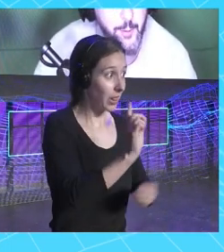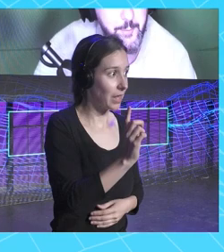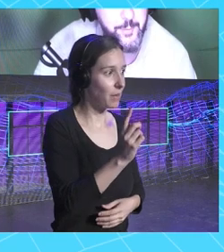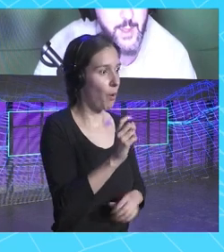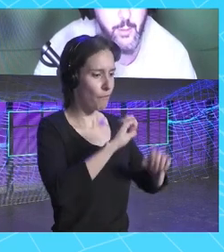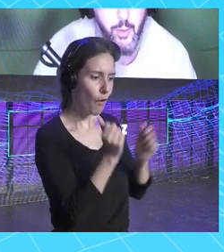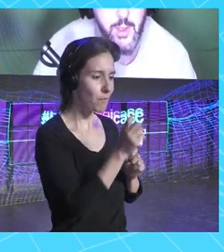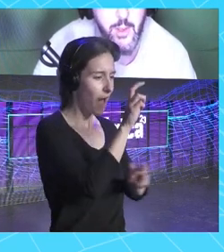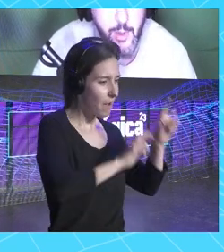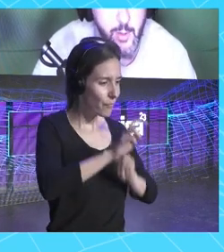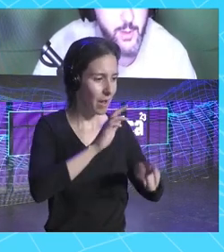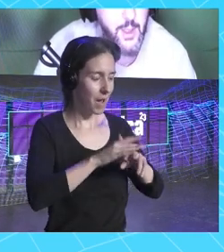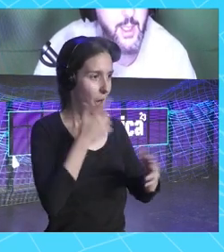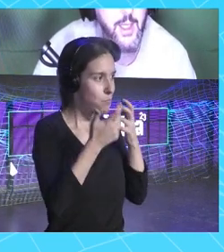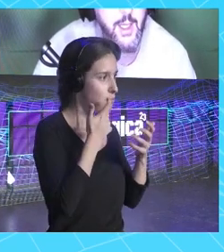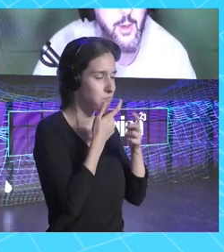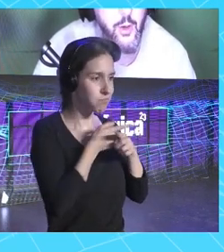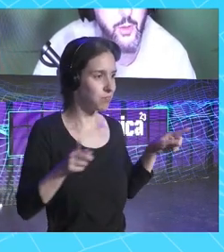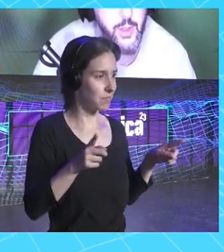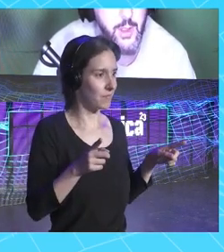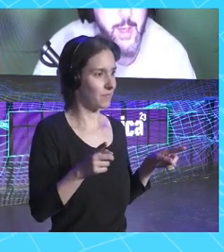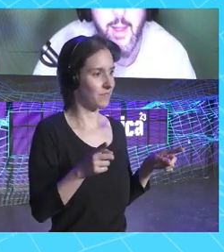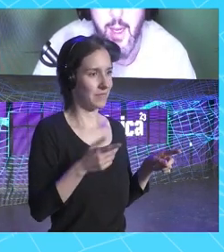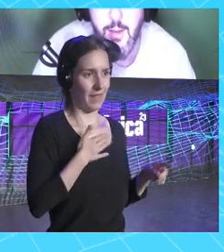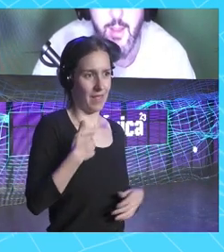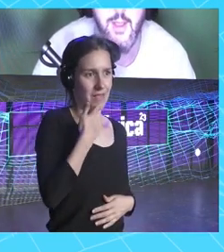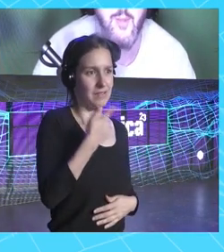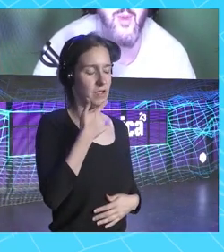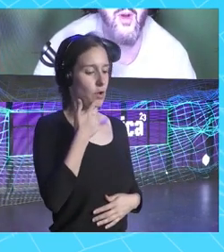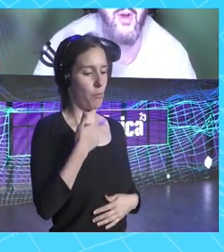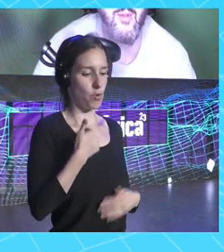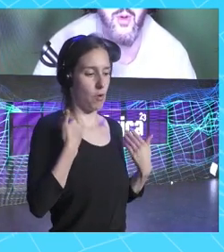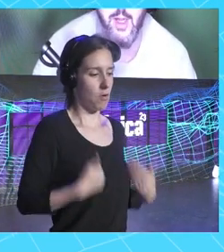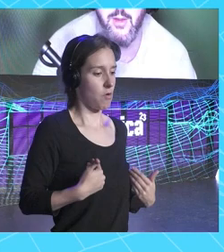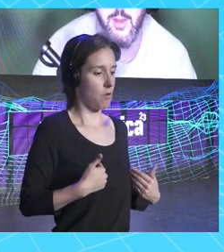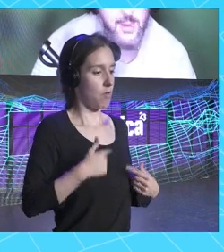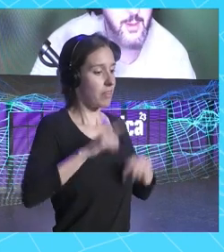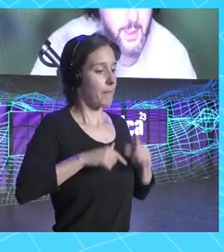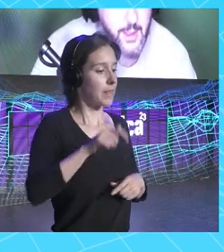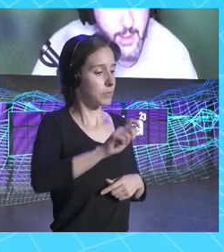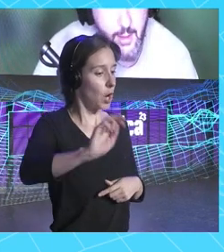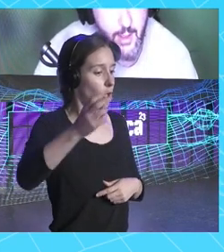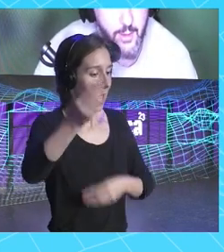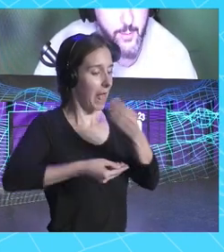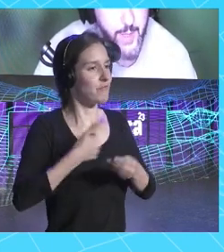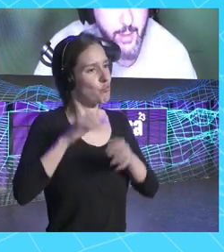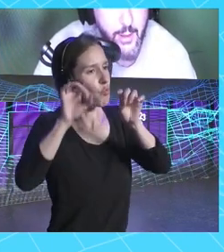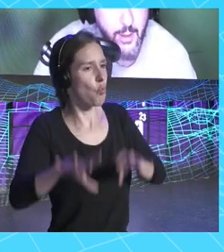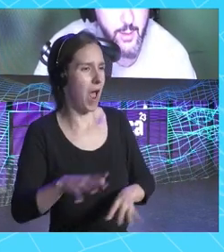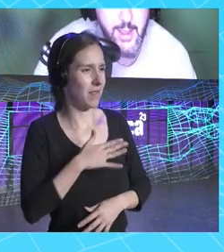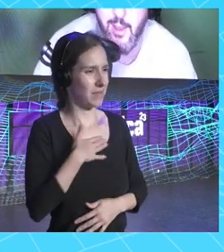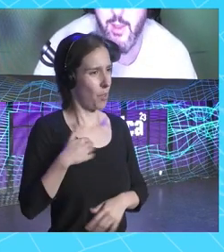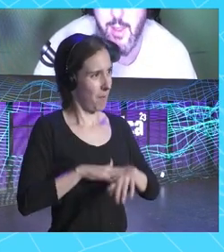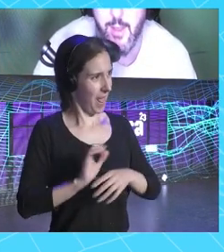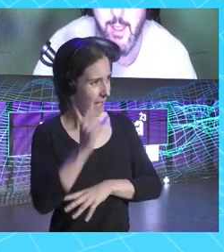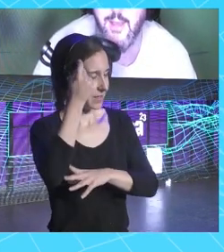siento un poco disruptivos y nos limitéis por lo que hacen los demás si queréis hacer algo hacedlo y